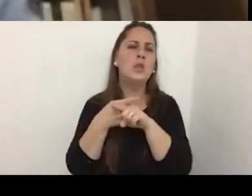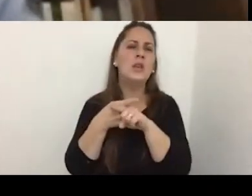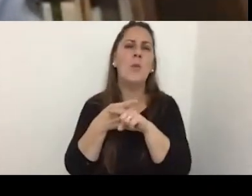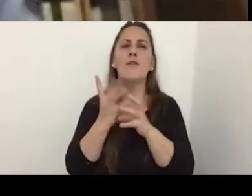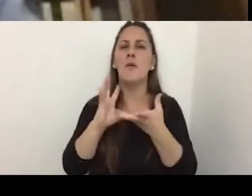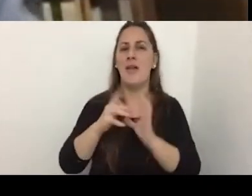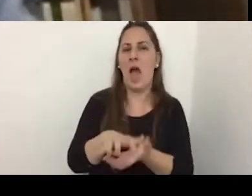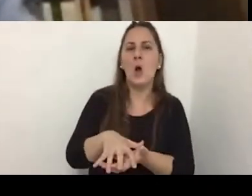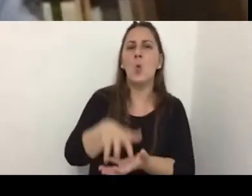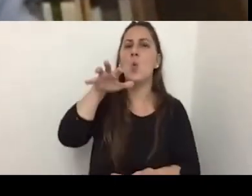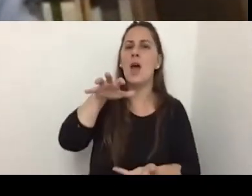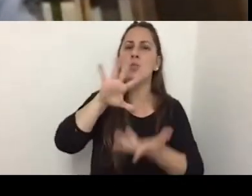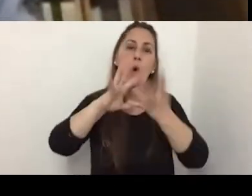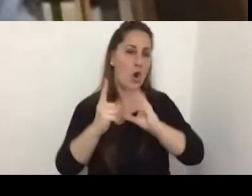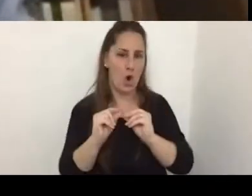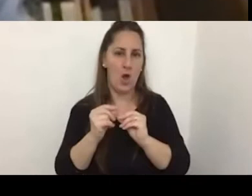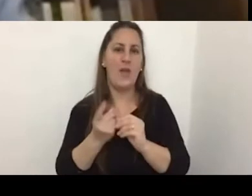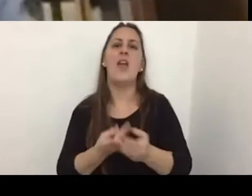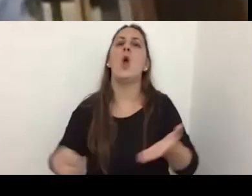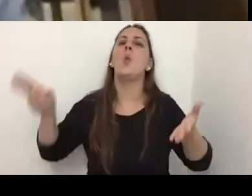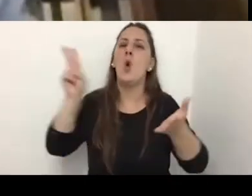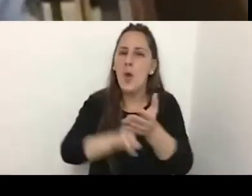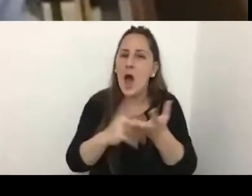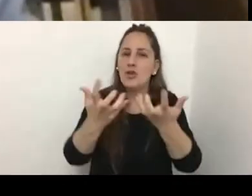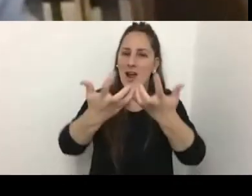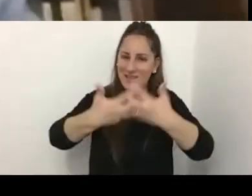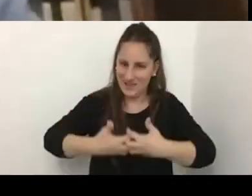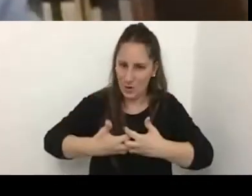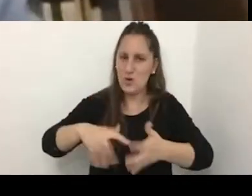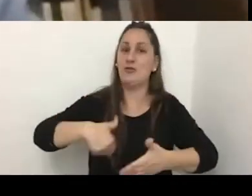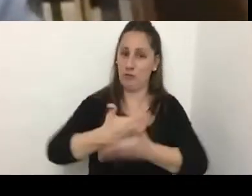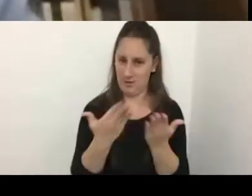estamos discutiendo la reconfiguración de una sociedad. Entonces,